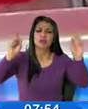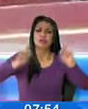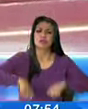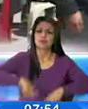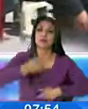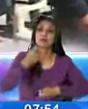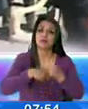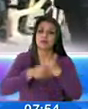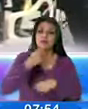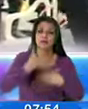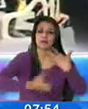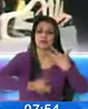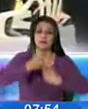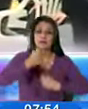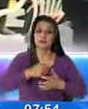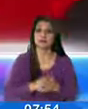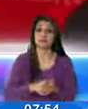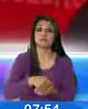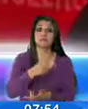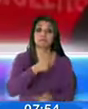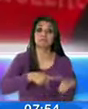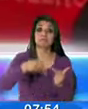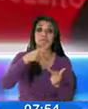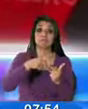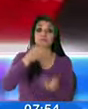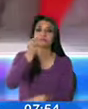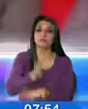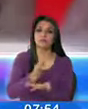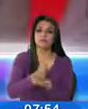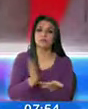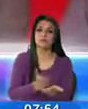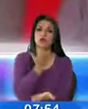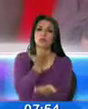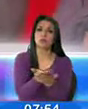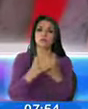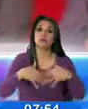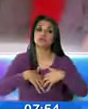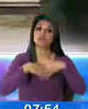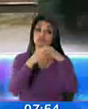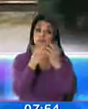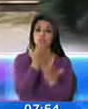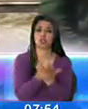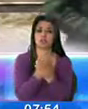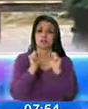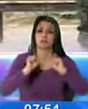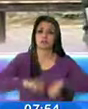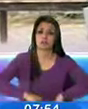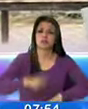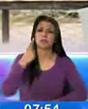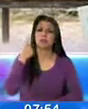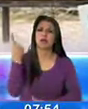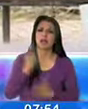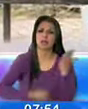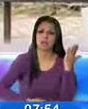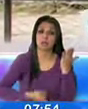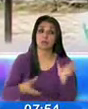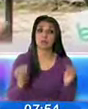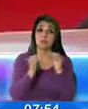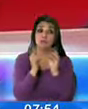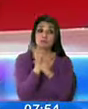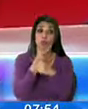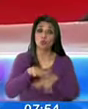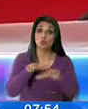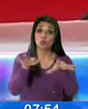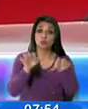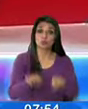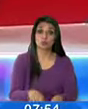nuestros productos. La prefectura de Cotopaxi entregó una propuesta de reactivación económica para dinamizar el sector productivo. De